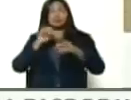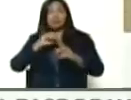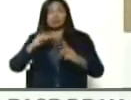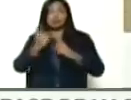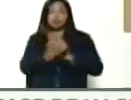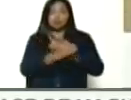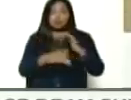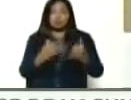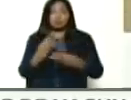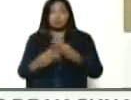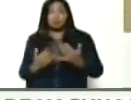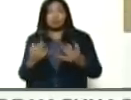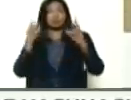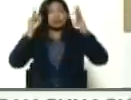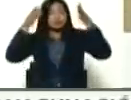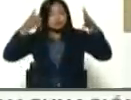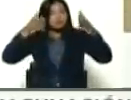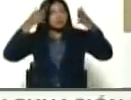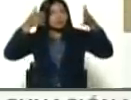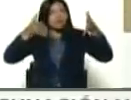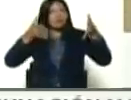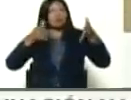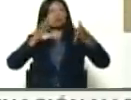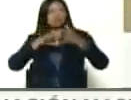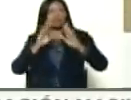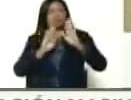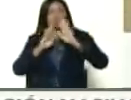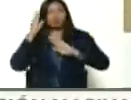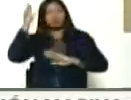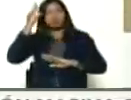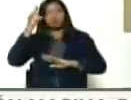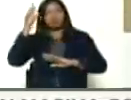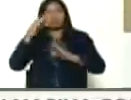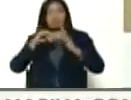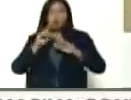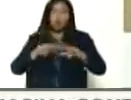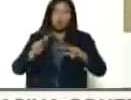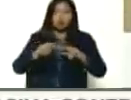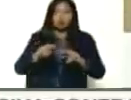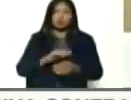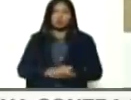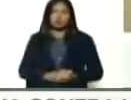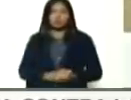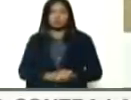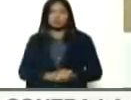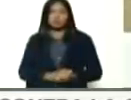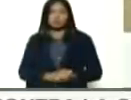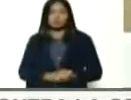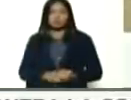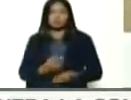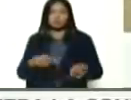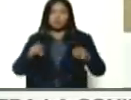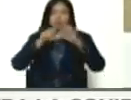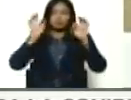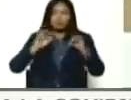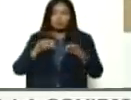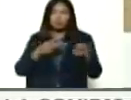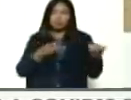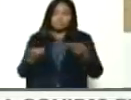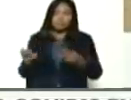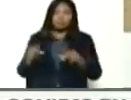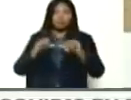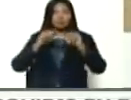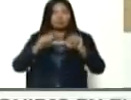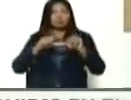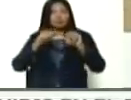para enseñar para formar para crear presencia con los más pequeños igualmente por aquí los invito a seguir